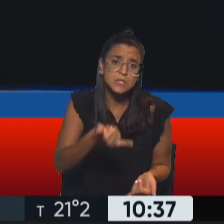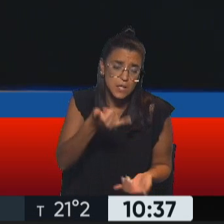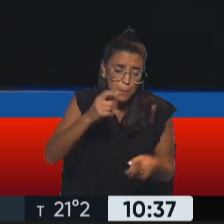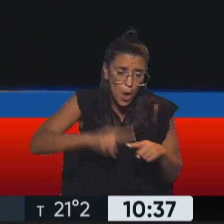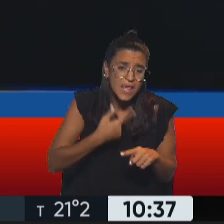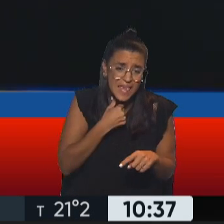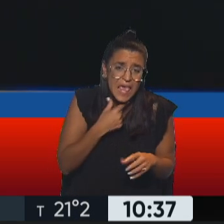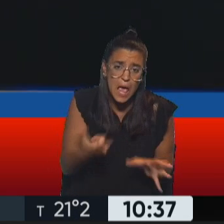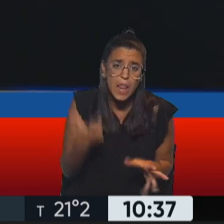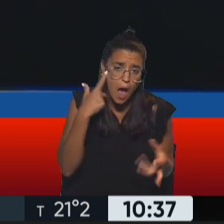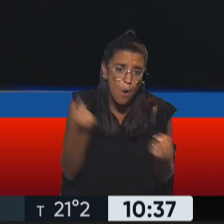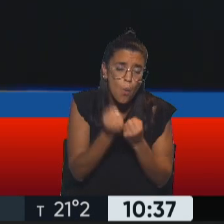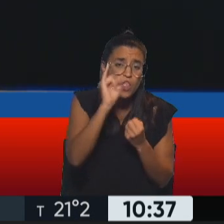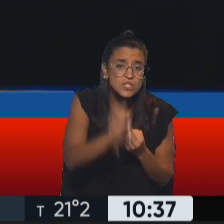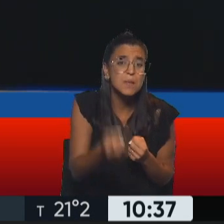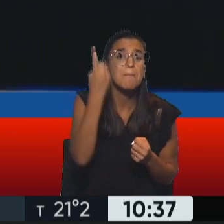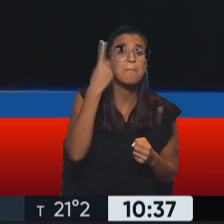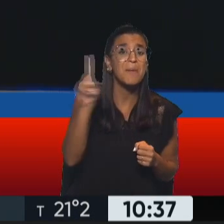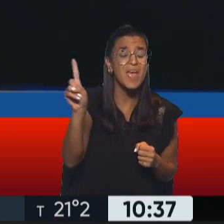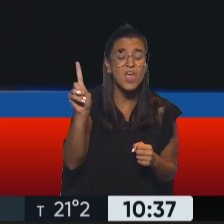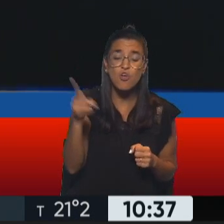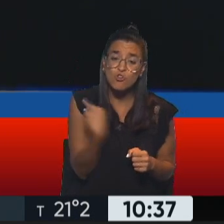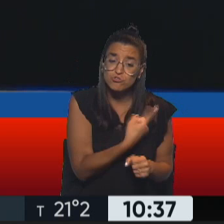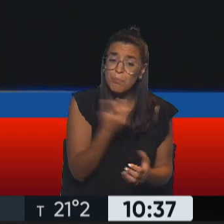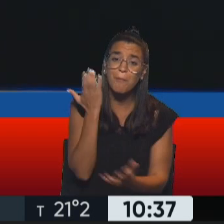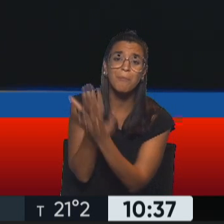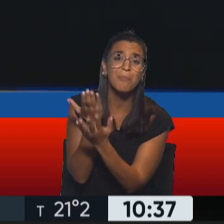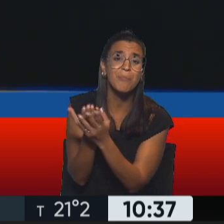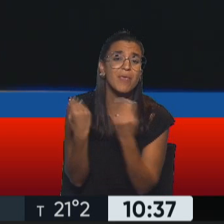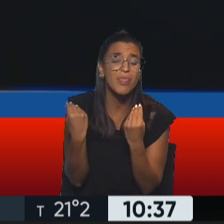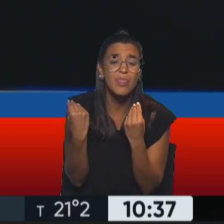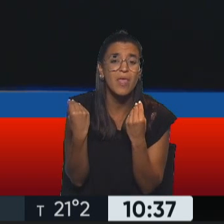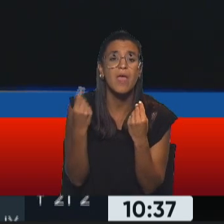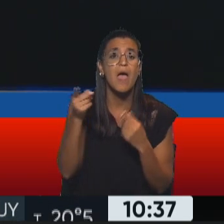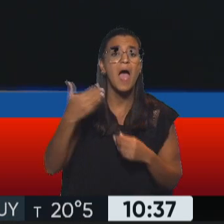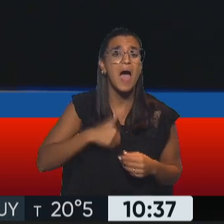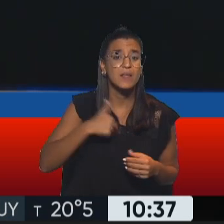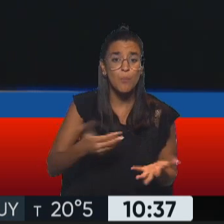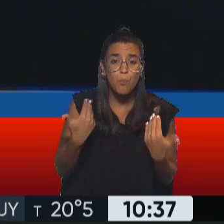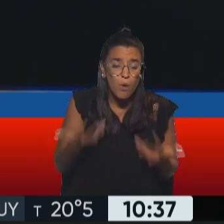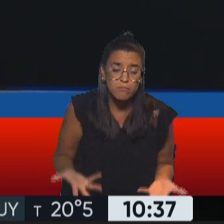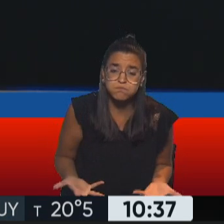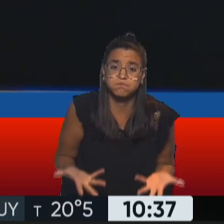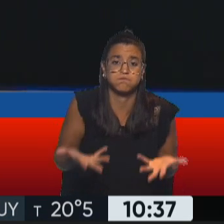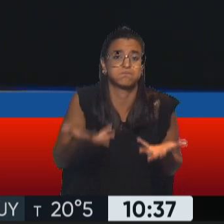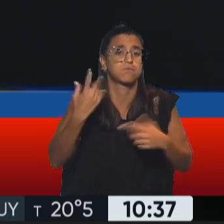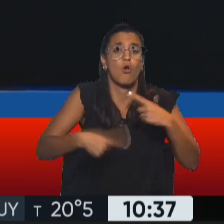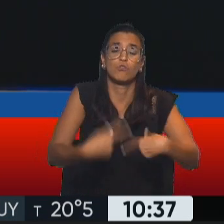de acordar, pero lo único que pedíamos era que la Argentina pueda seguir